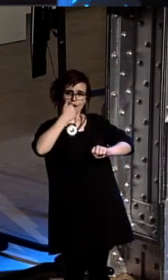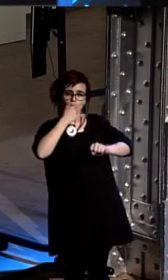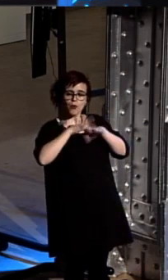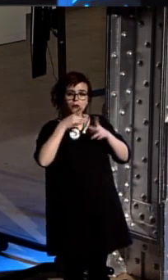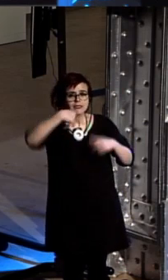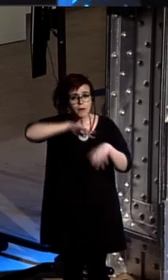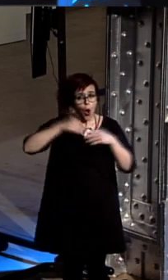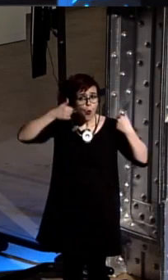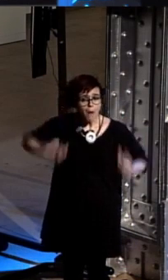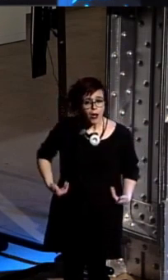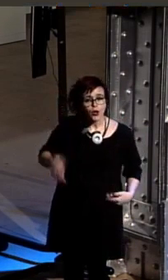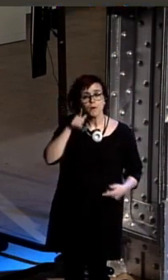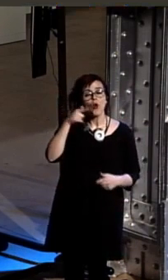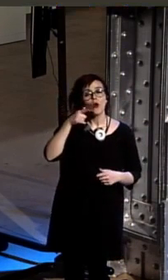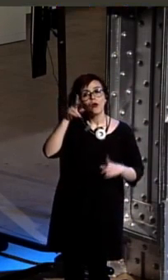sesgos cognitivos.